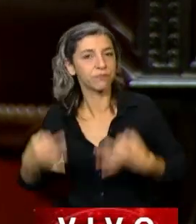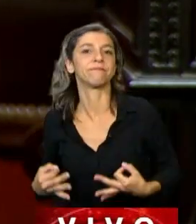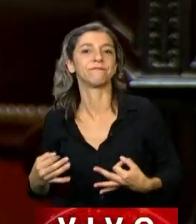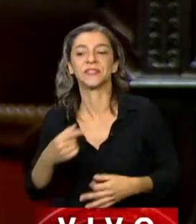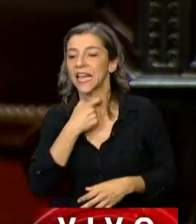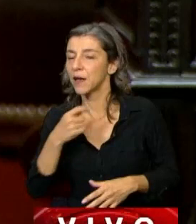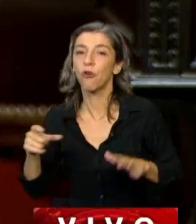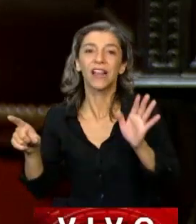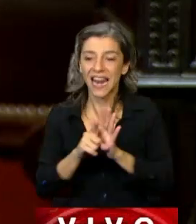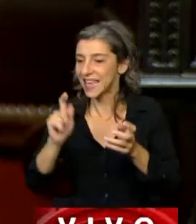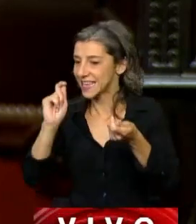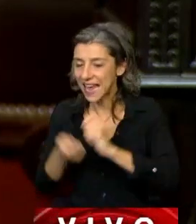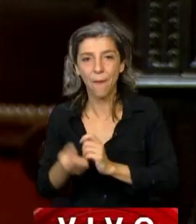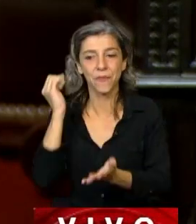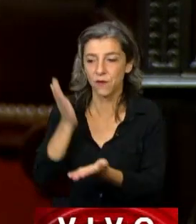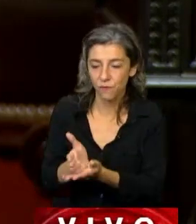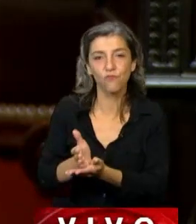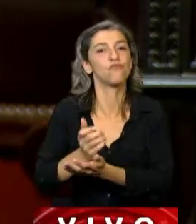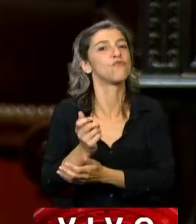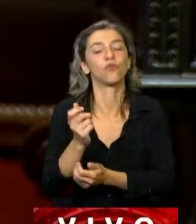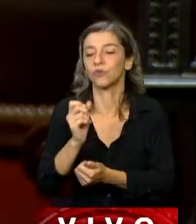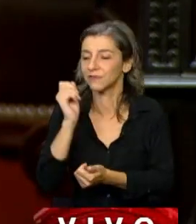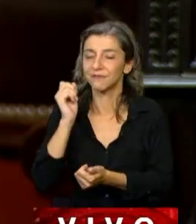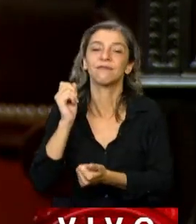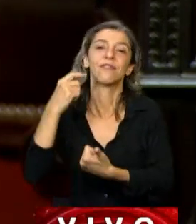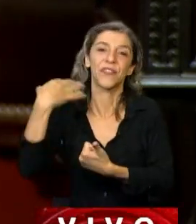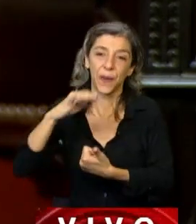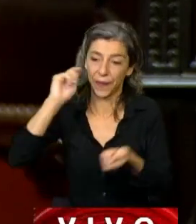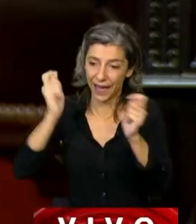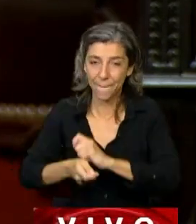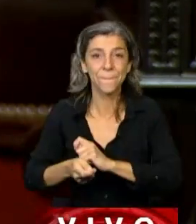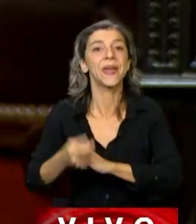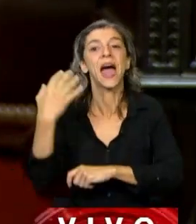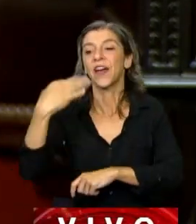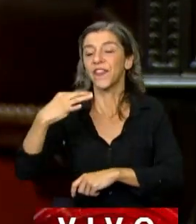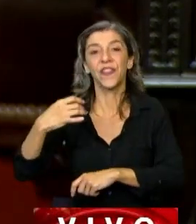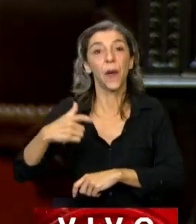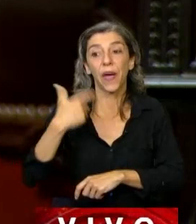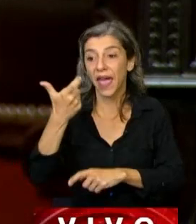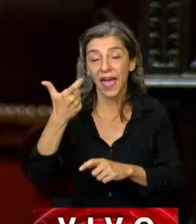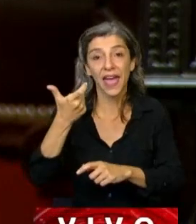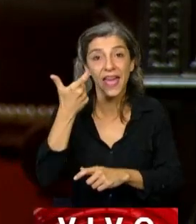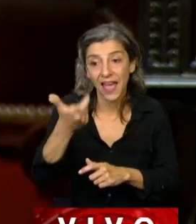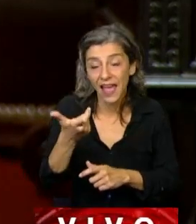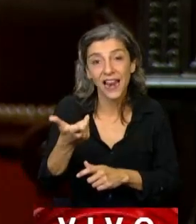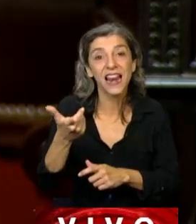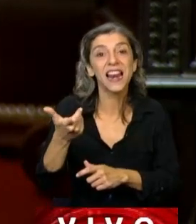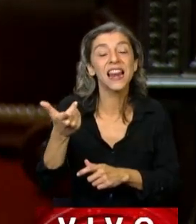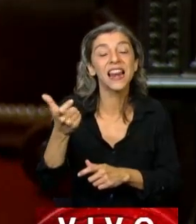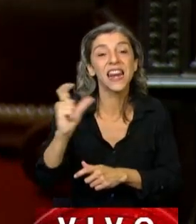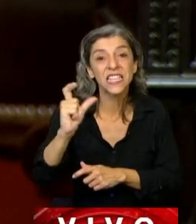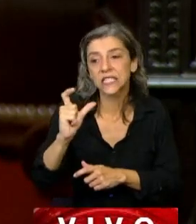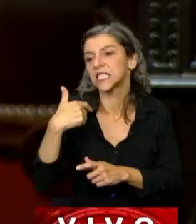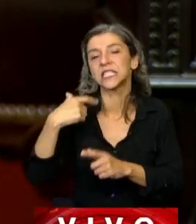las reincidencias, que se agraven, que se aplique la inhabilitación como accesoria en todos los casos, que se agraven las sanciones elevando